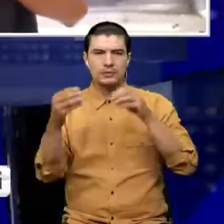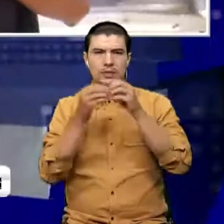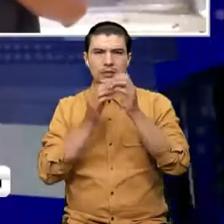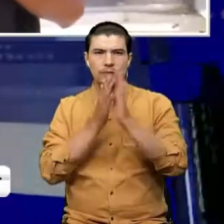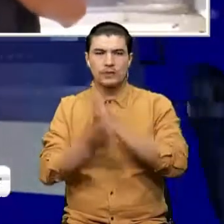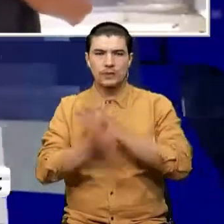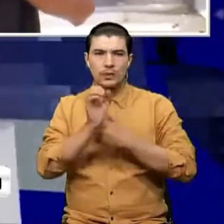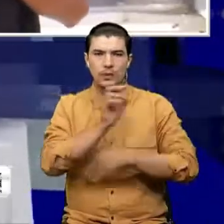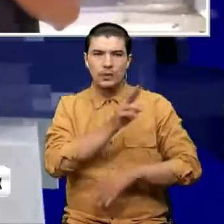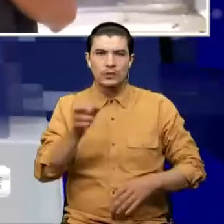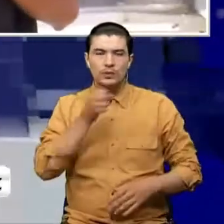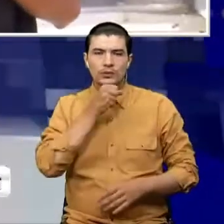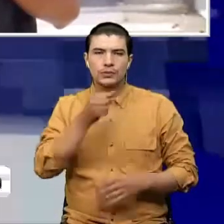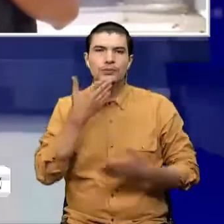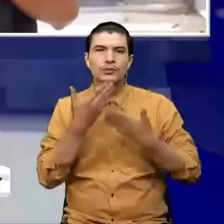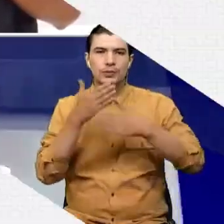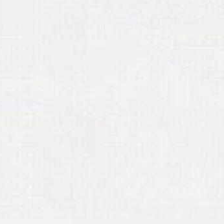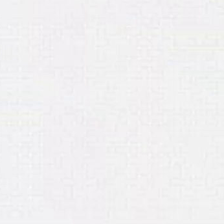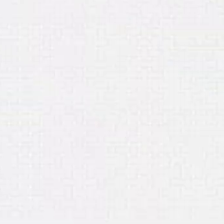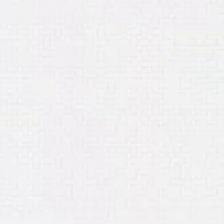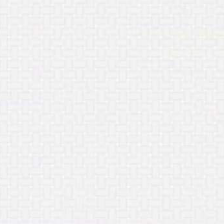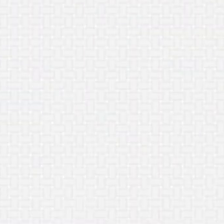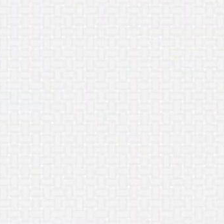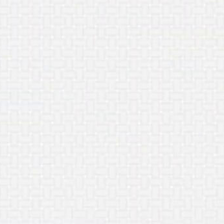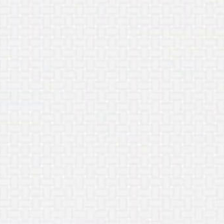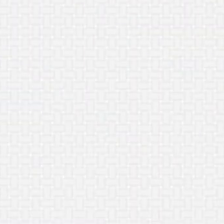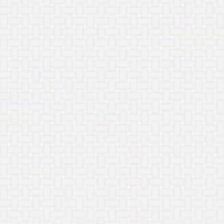despido sigan con más de oriente noticias